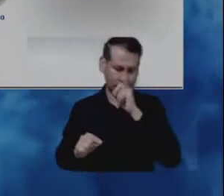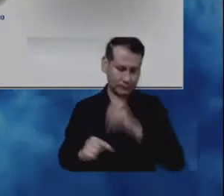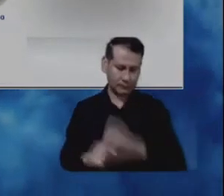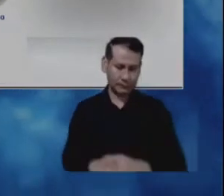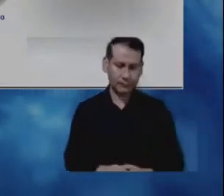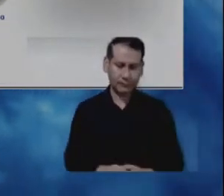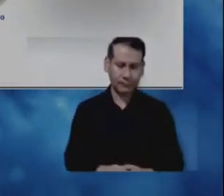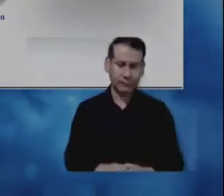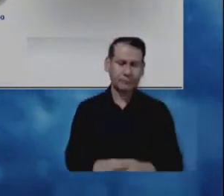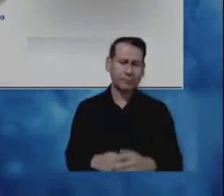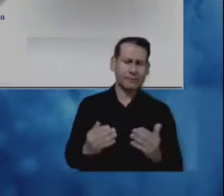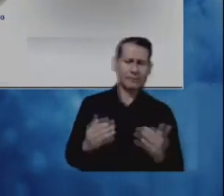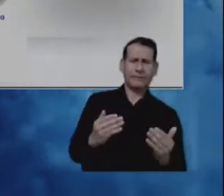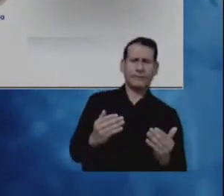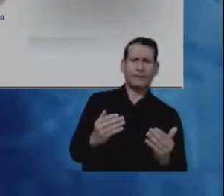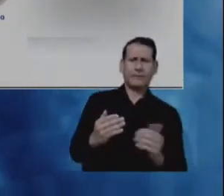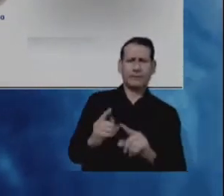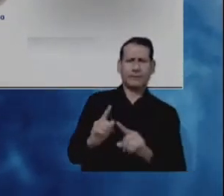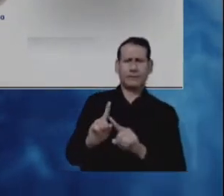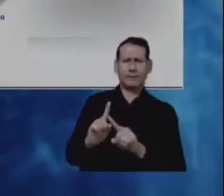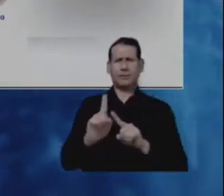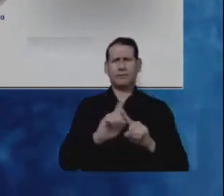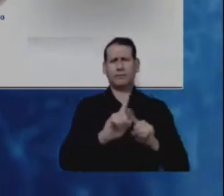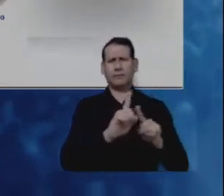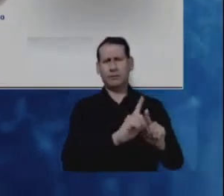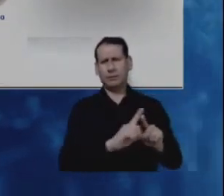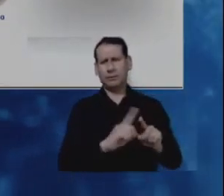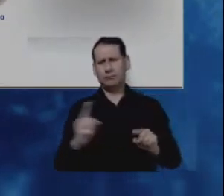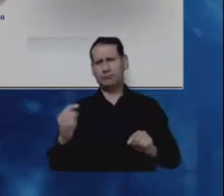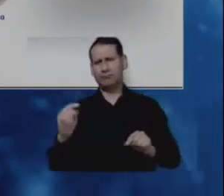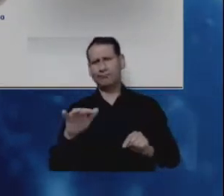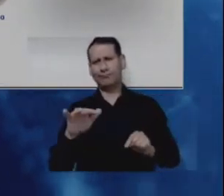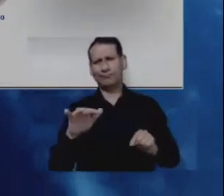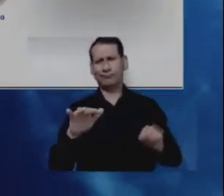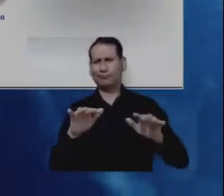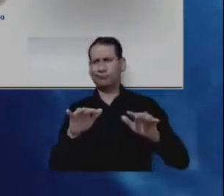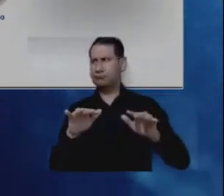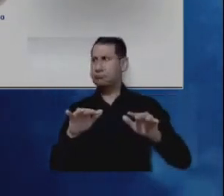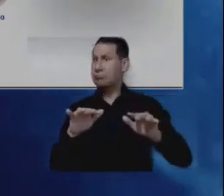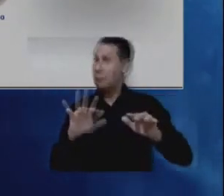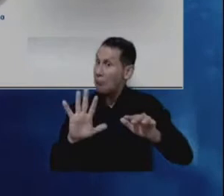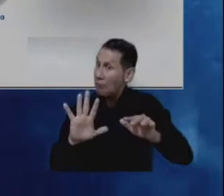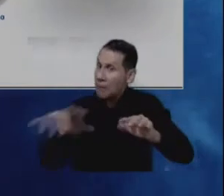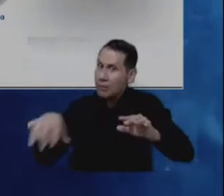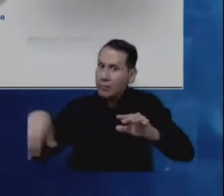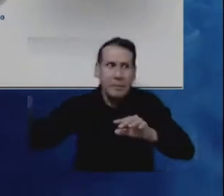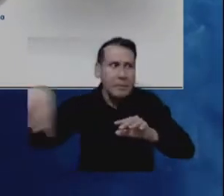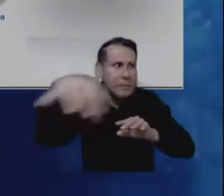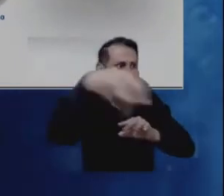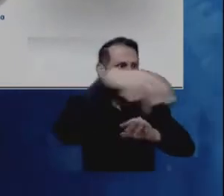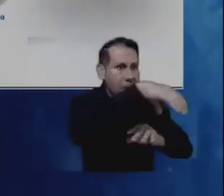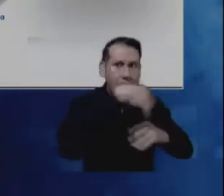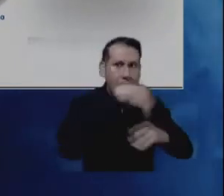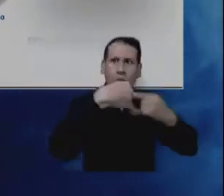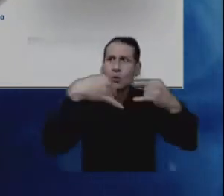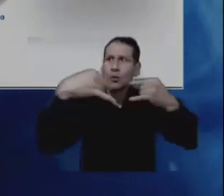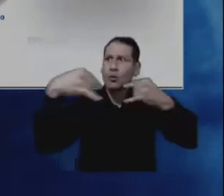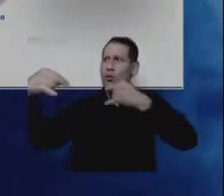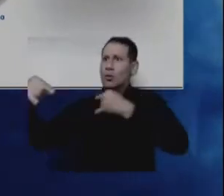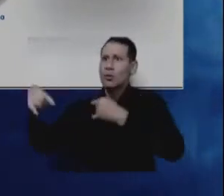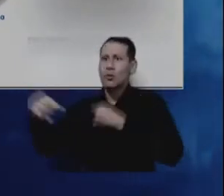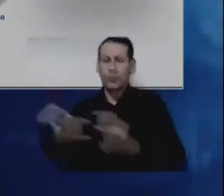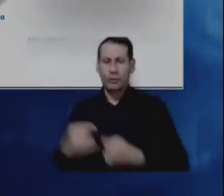mixturas dan soluciones inalámbricas a los diferentes sectores. pero esta disponibilidad de